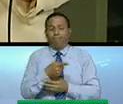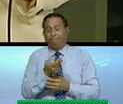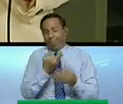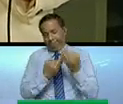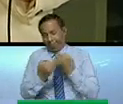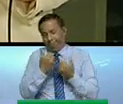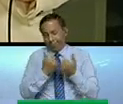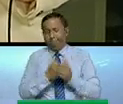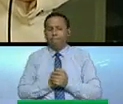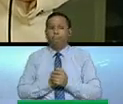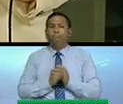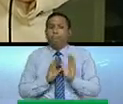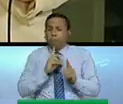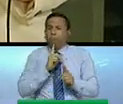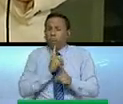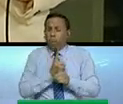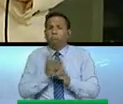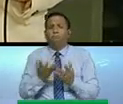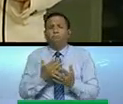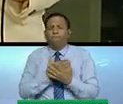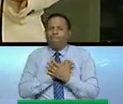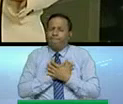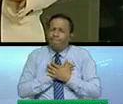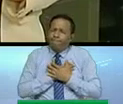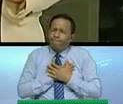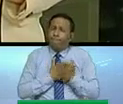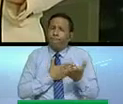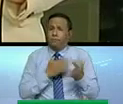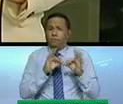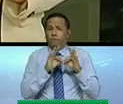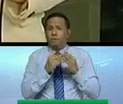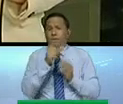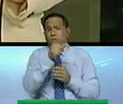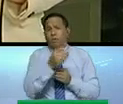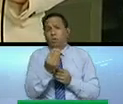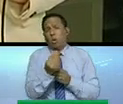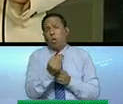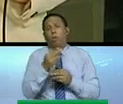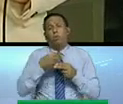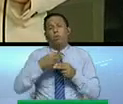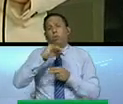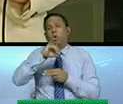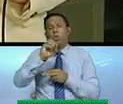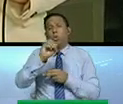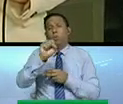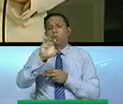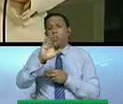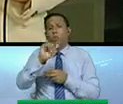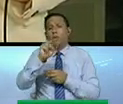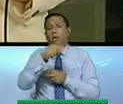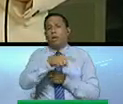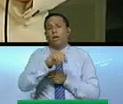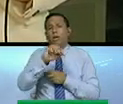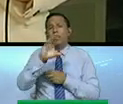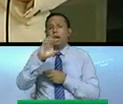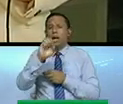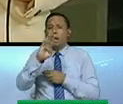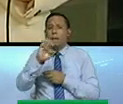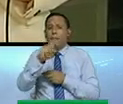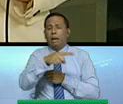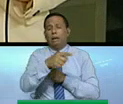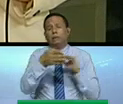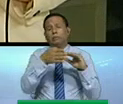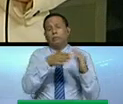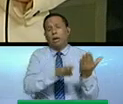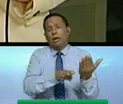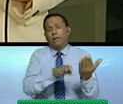Y desde luego nuestra solidaridad con los familiares de Justin Isaac Campbell González, víctima mortal de esta